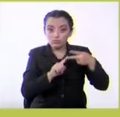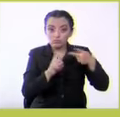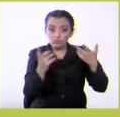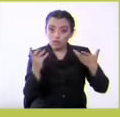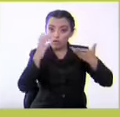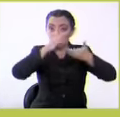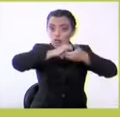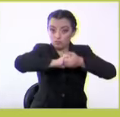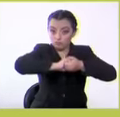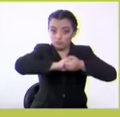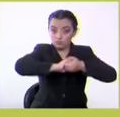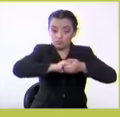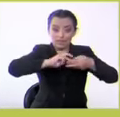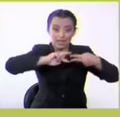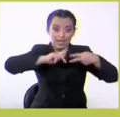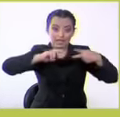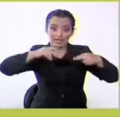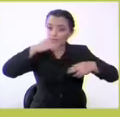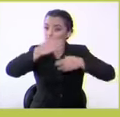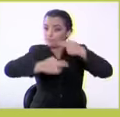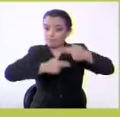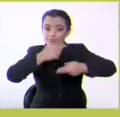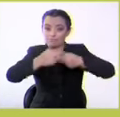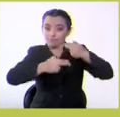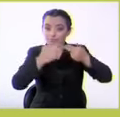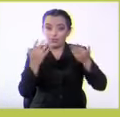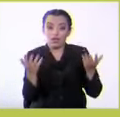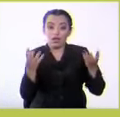flujo genético y la recombinación.